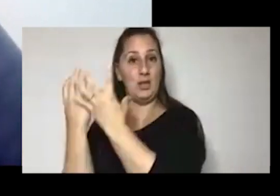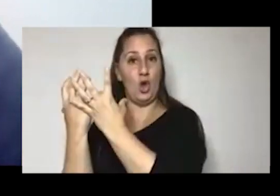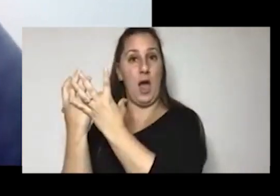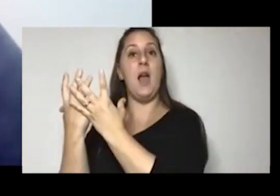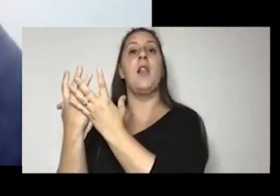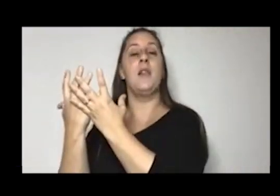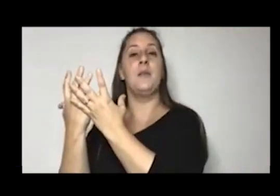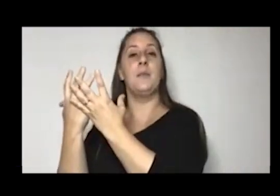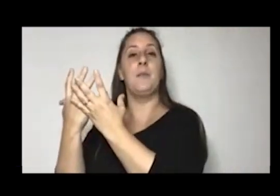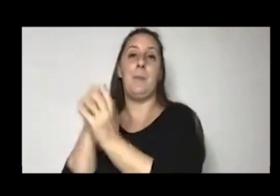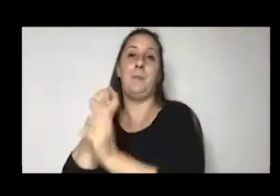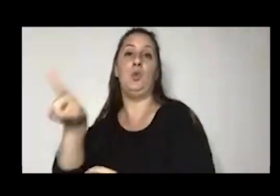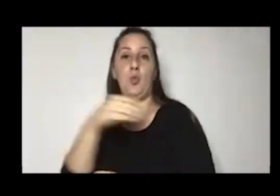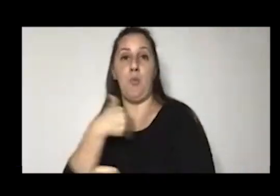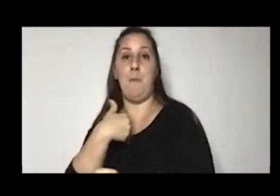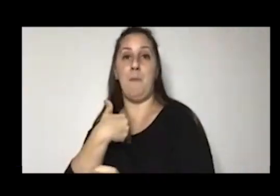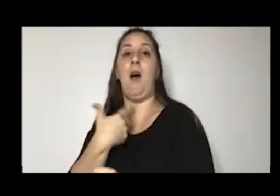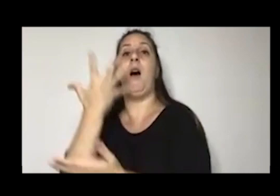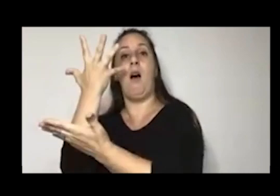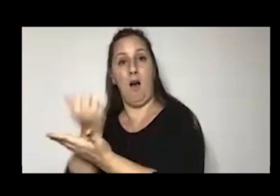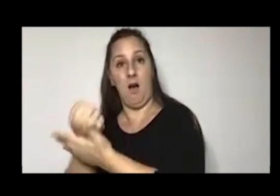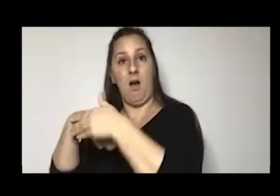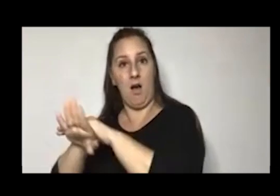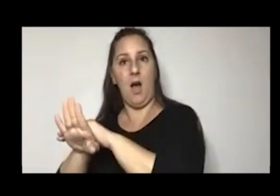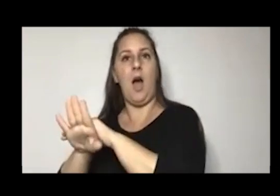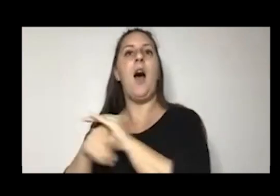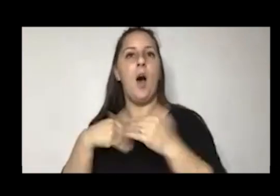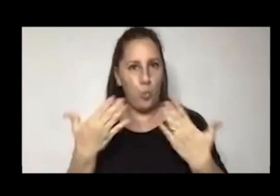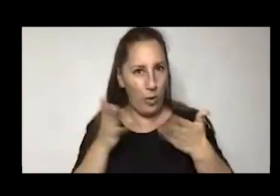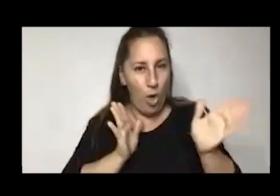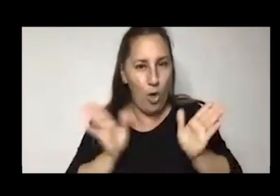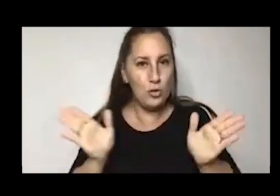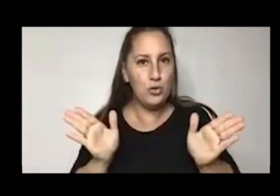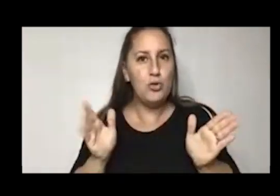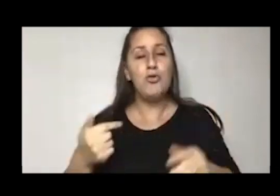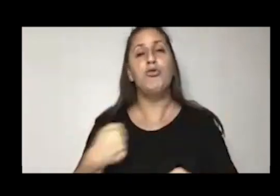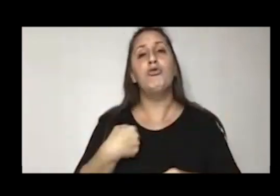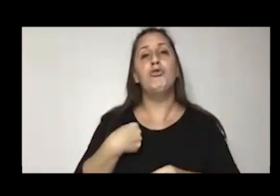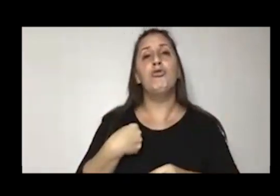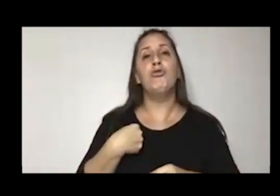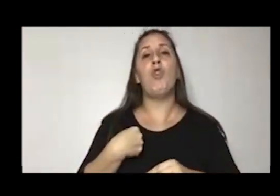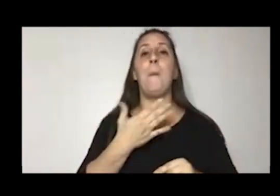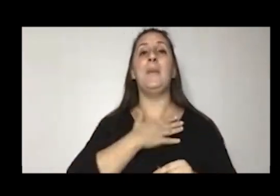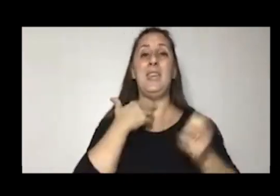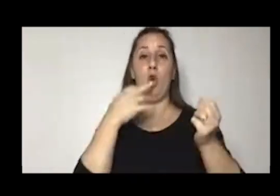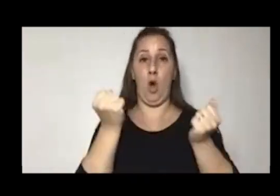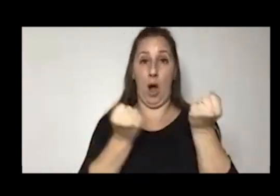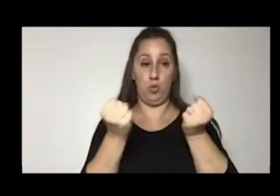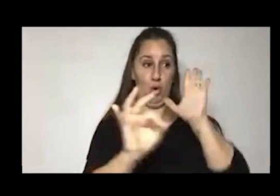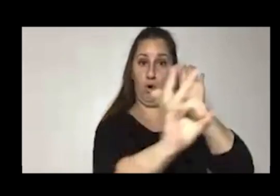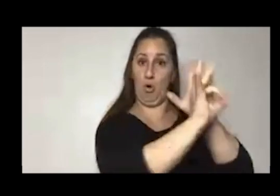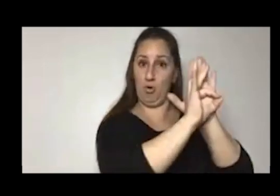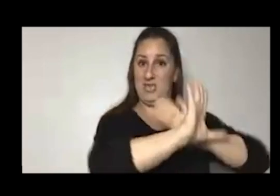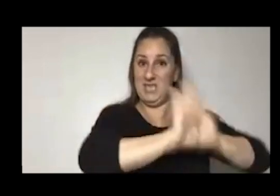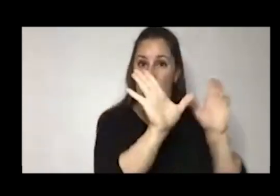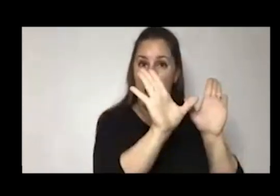mamá. Ah, o sea, puedo gestionar los dos, porque yo lo que hice fue pegar el de mi hijo en el auto, y